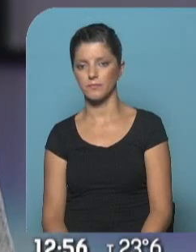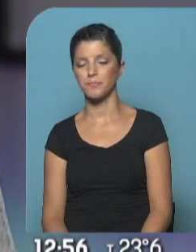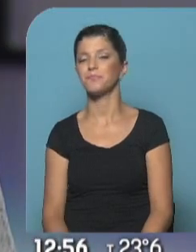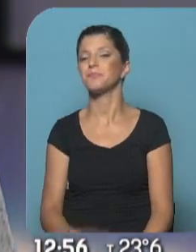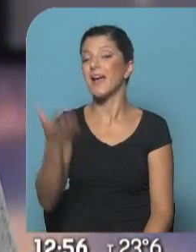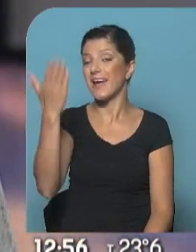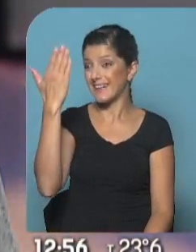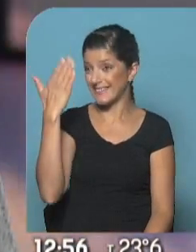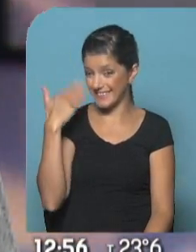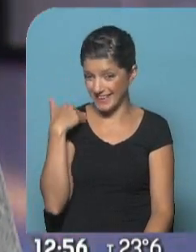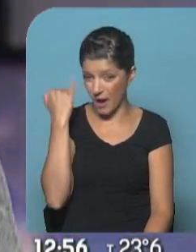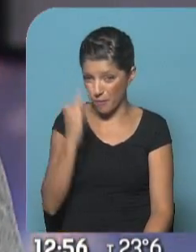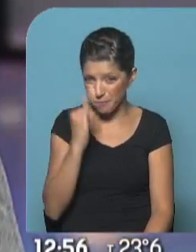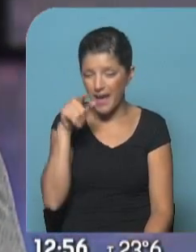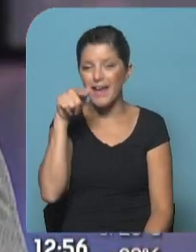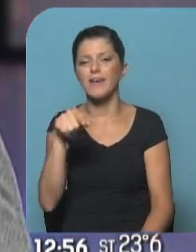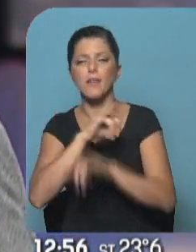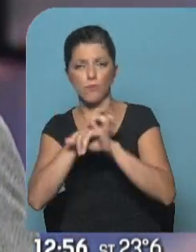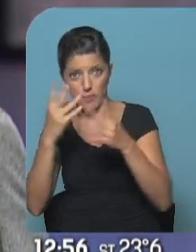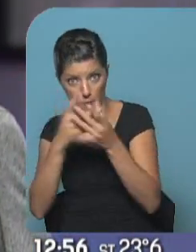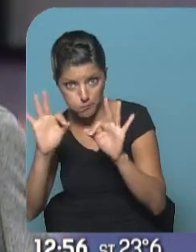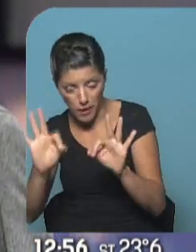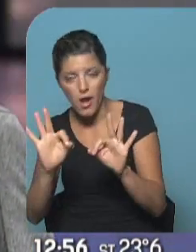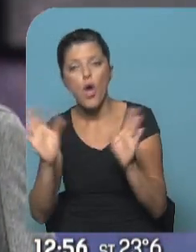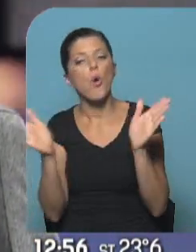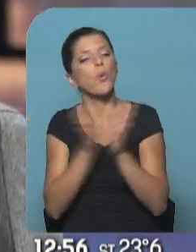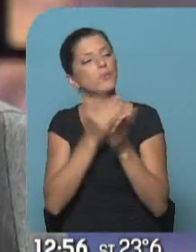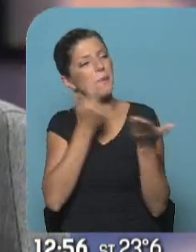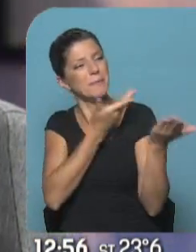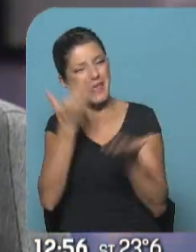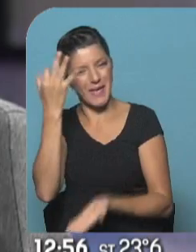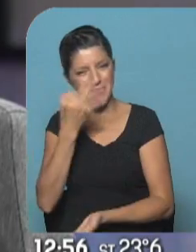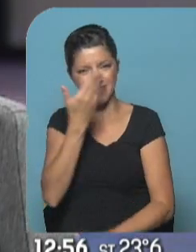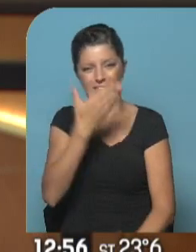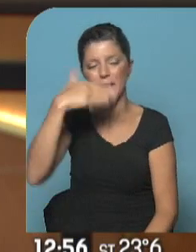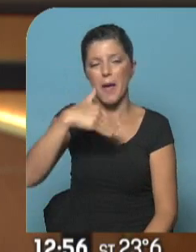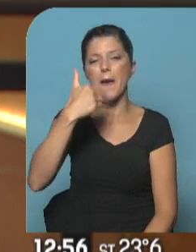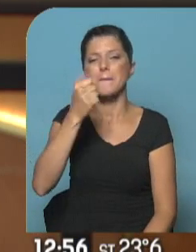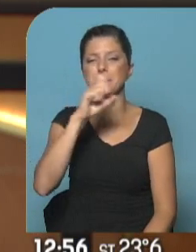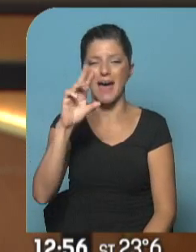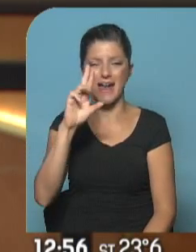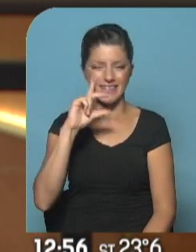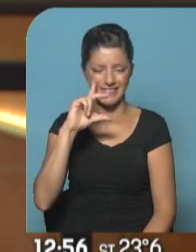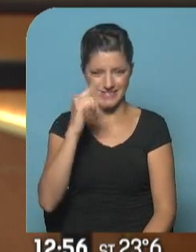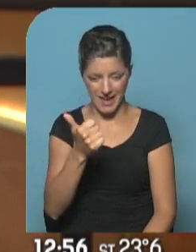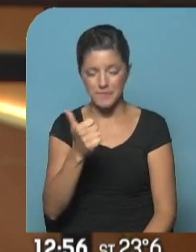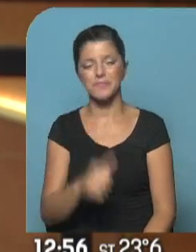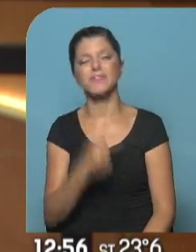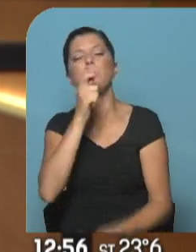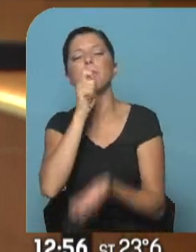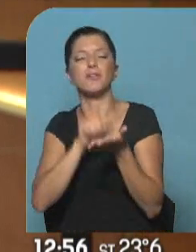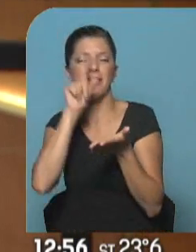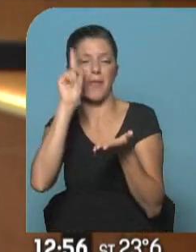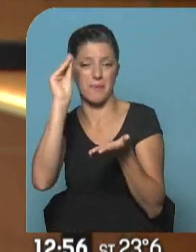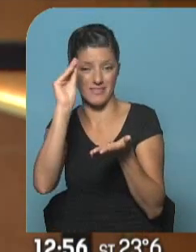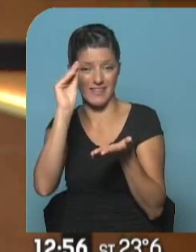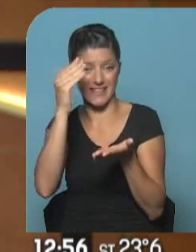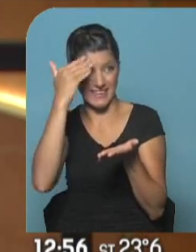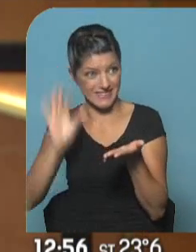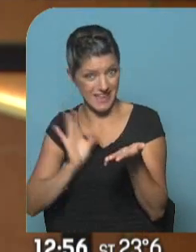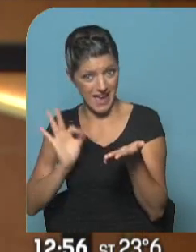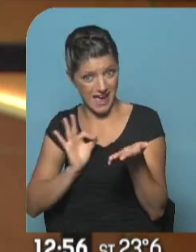Le decía recién que íbamos a analizar este informe y lo que está pasando en Brasil con una invitada especial, y está con nosotros Marcia Carmo. Gracias, Marcia. Periodista brasileña radicada hace 15 años,